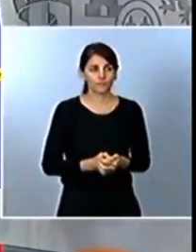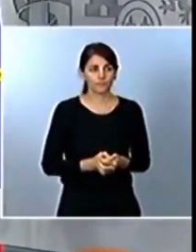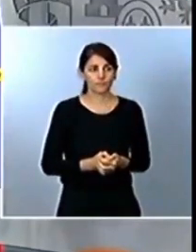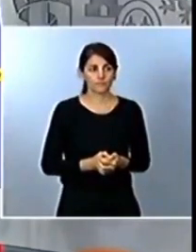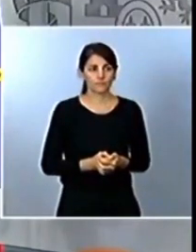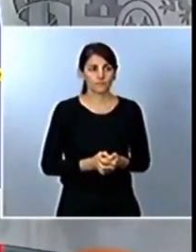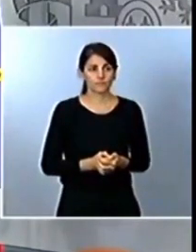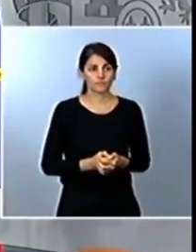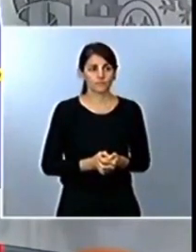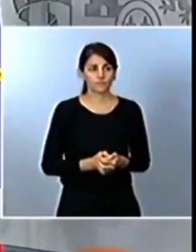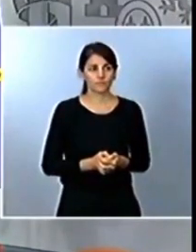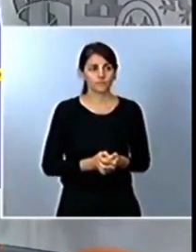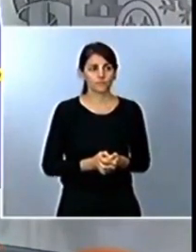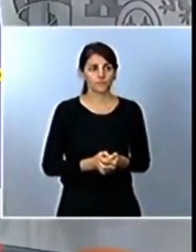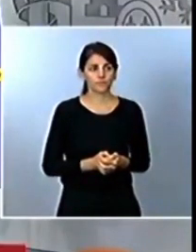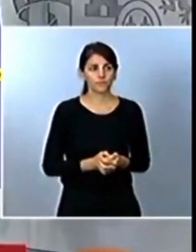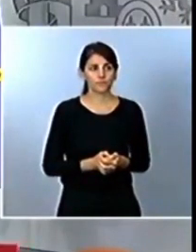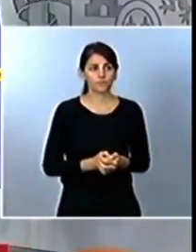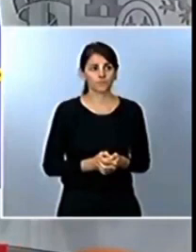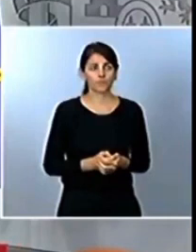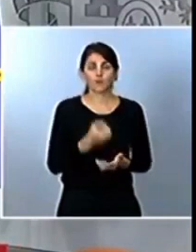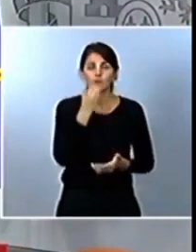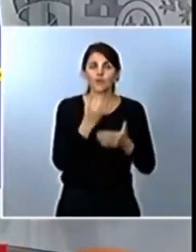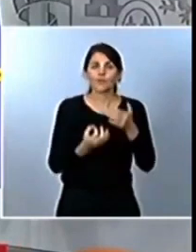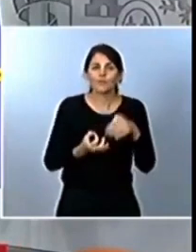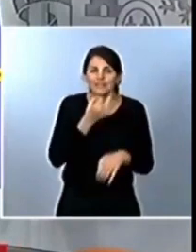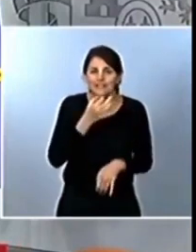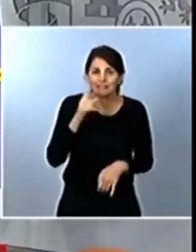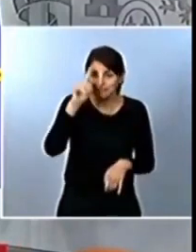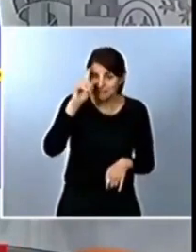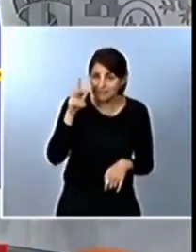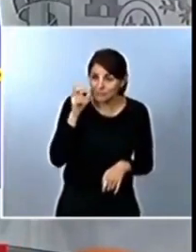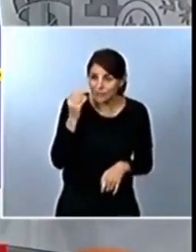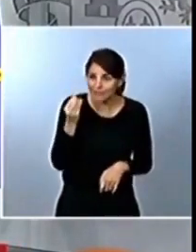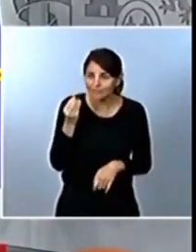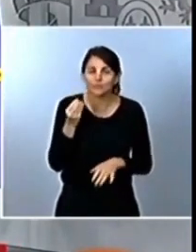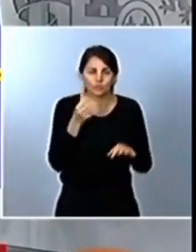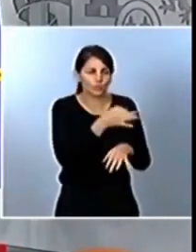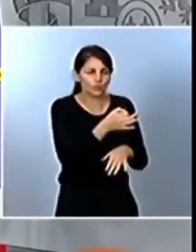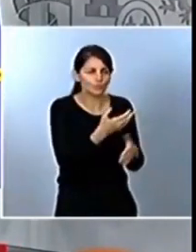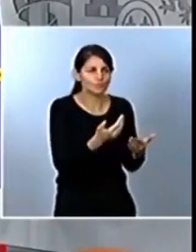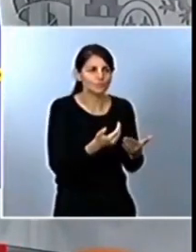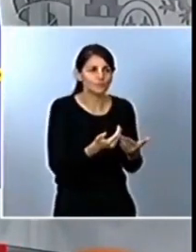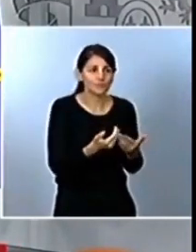Buenas tardes, no sé si se me oye. Perfectamente, sí. ¿Se me oye? Buenas tardes, ¿sí?